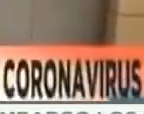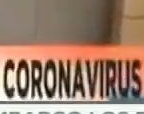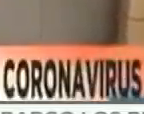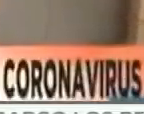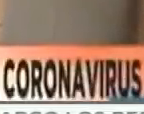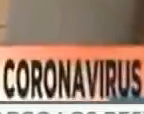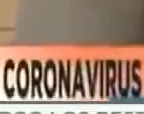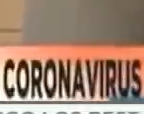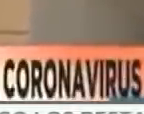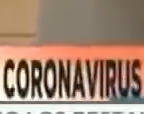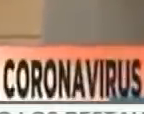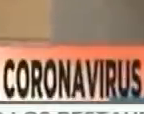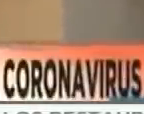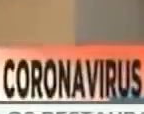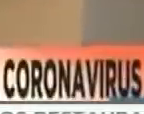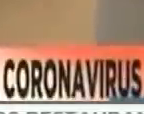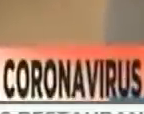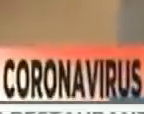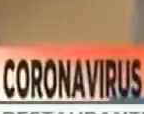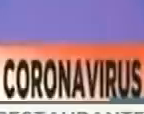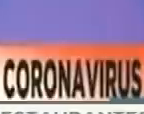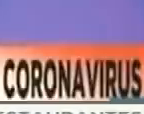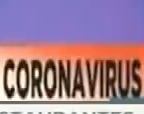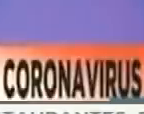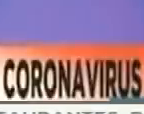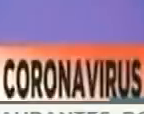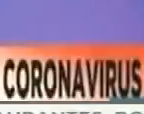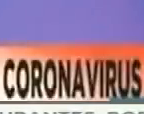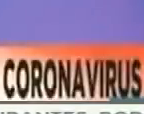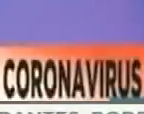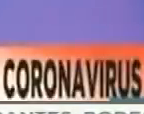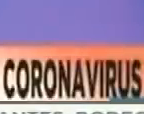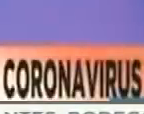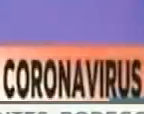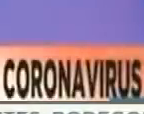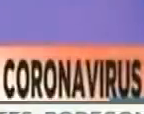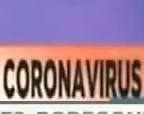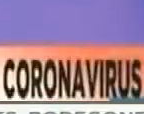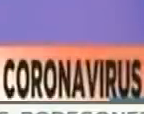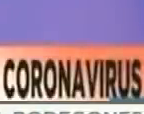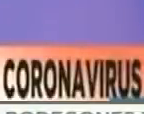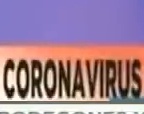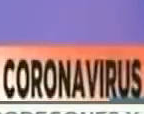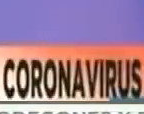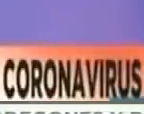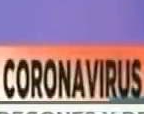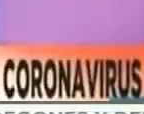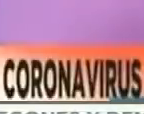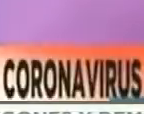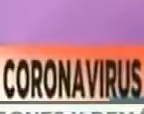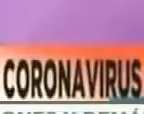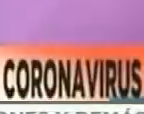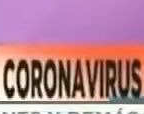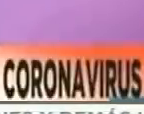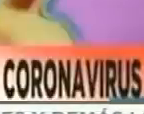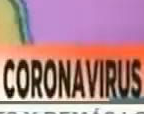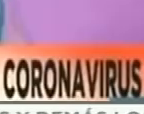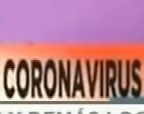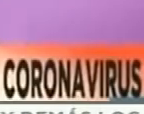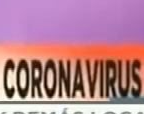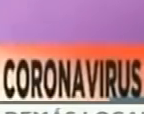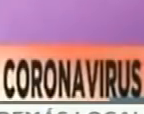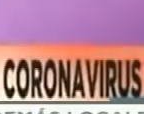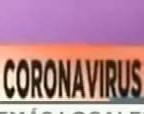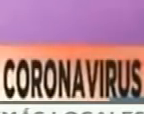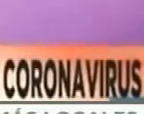un ascensor. Las tres personas presentes llevan mascarilla y aún así se observan los aerosoles que producen al hablar. Esas